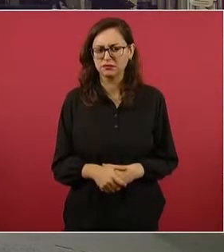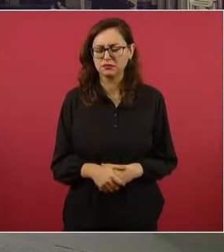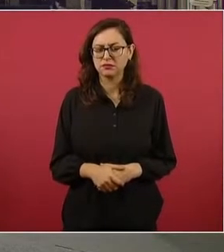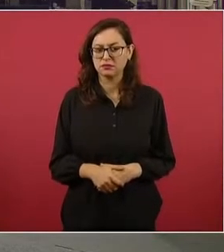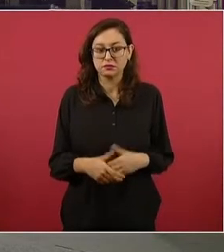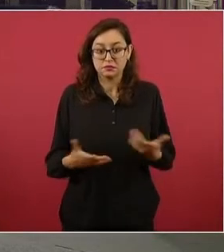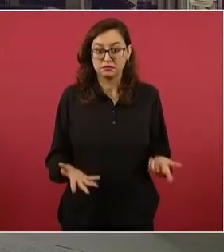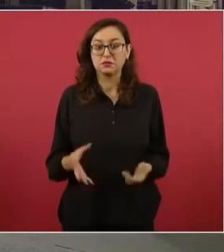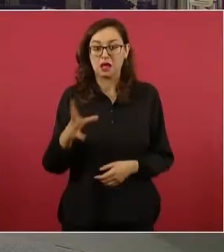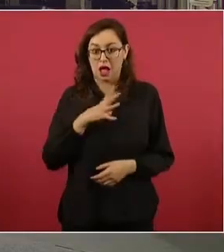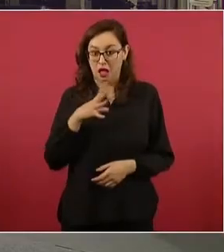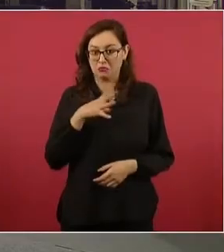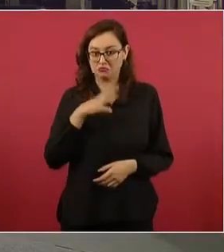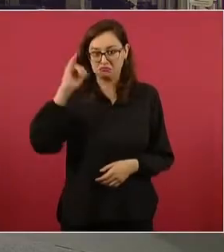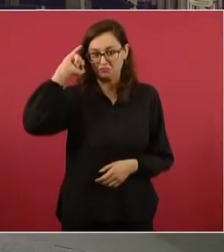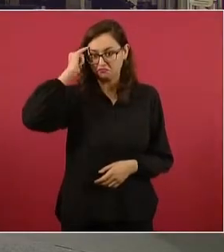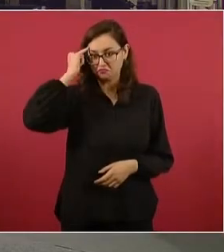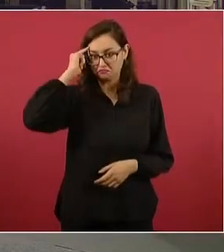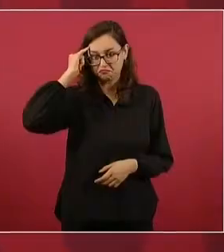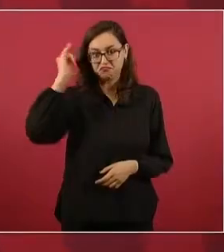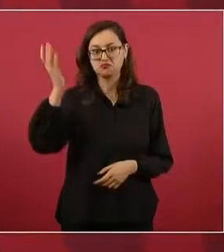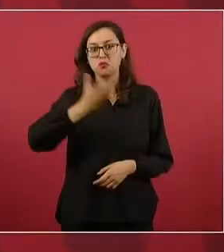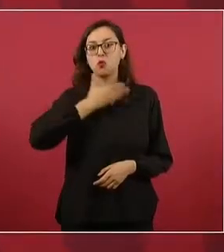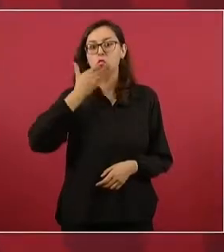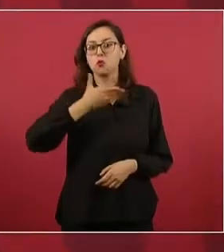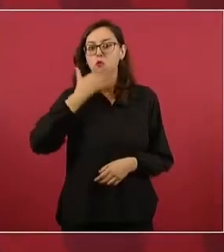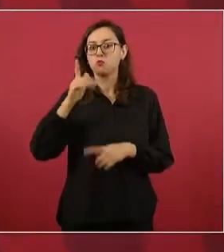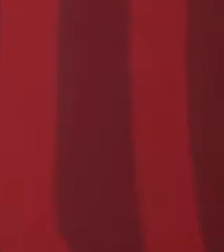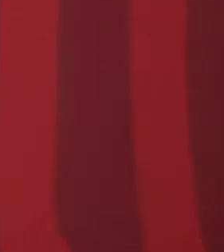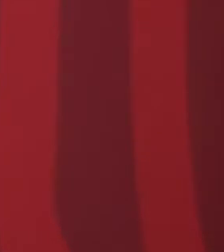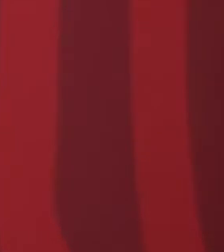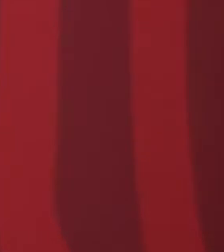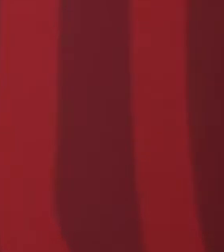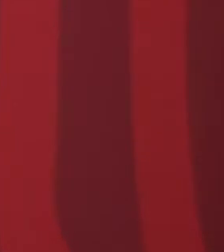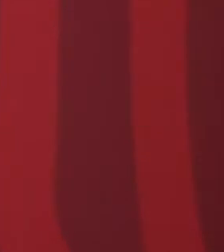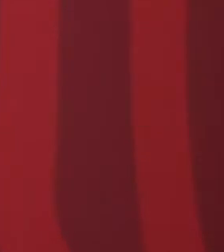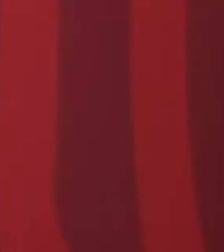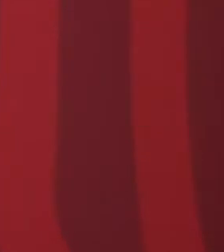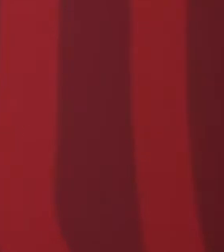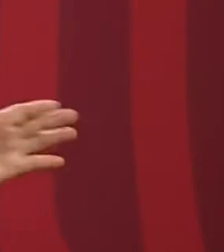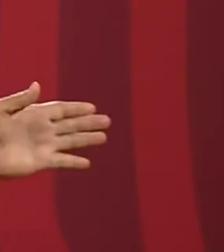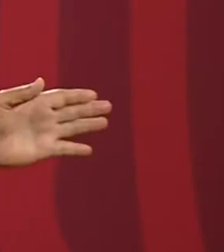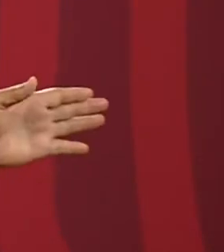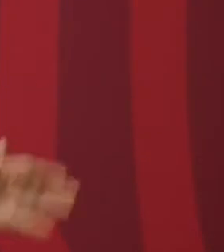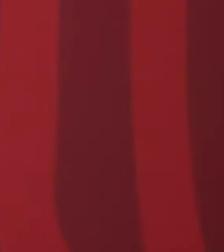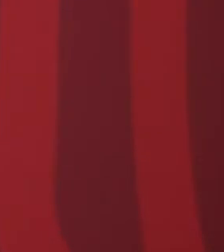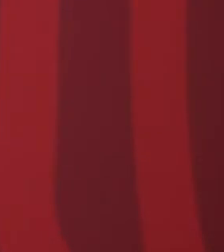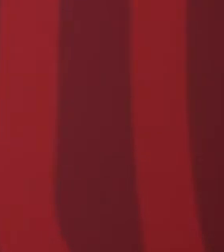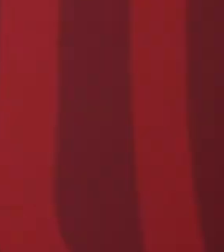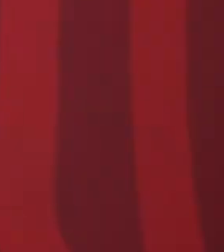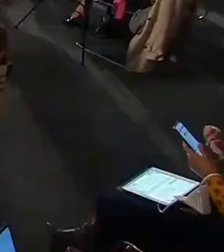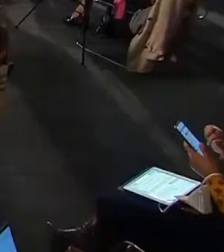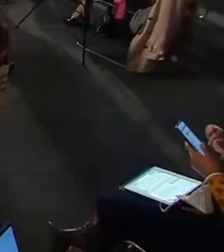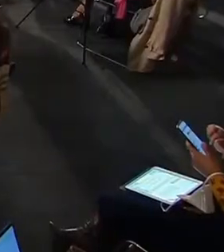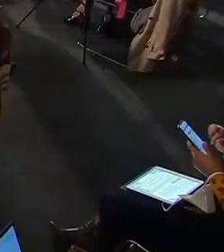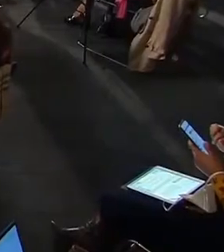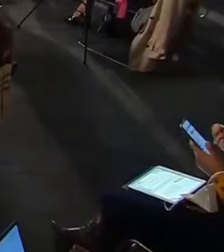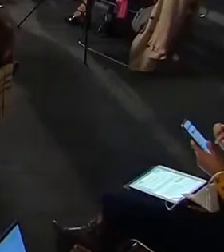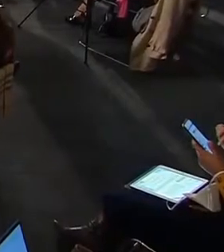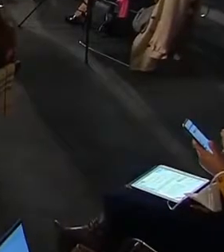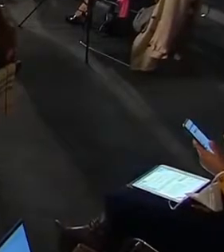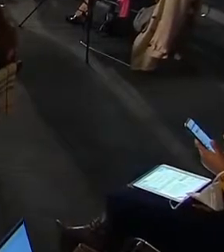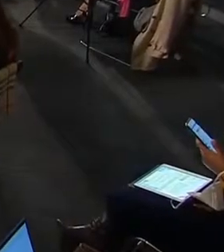Hay medicina tradicional y se tiene que seguir impulsando. Esto pues es